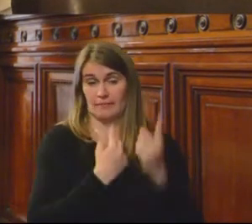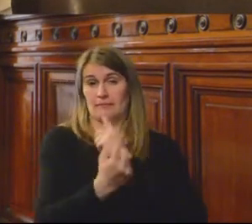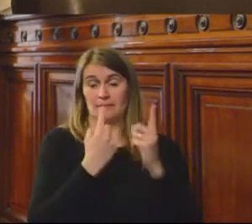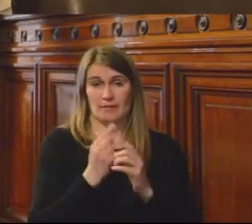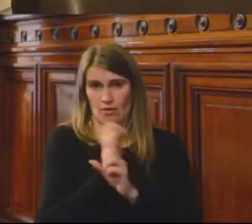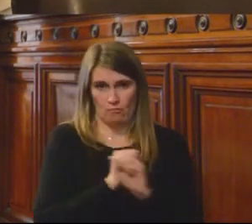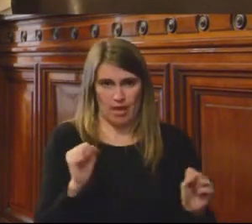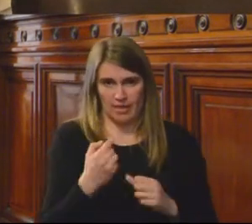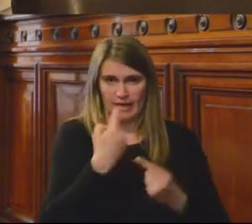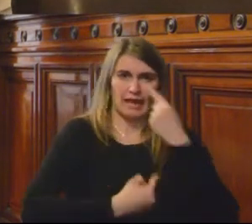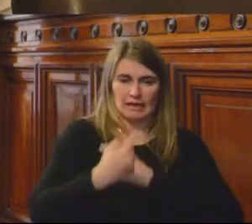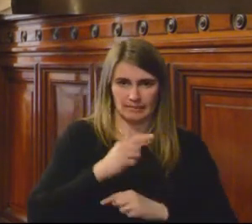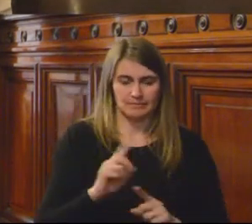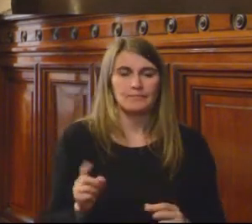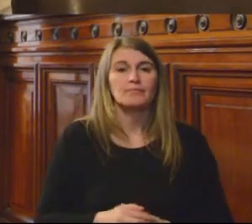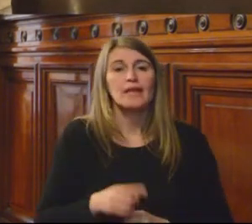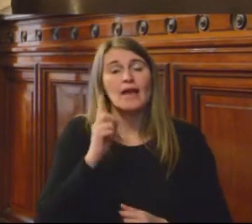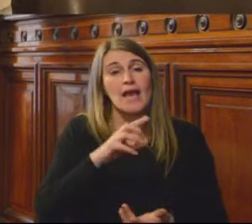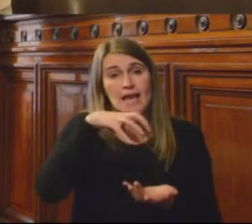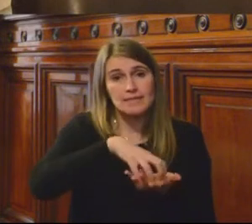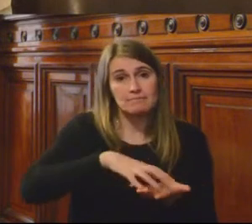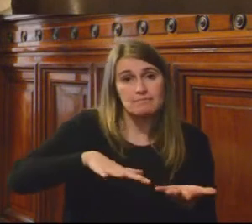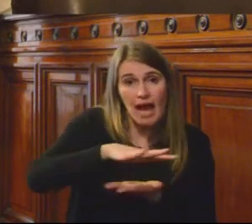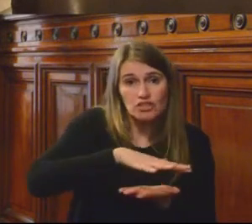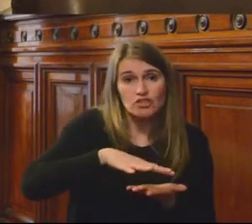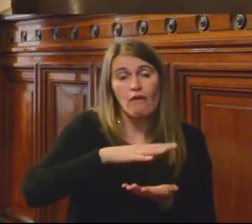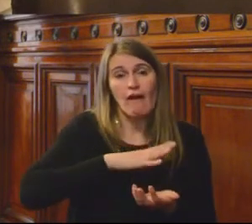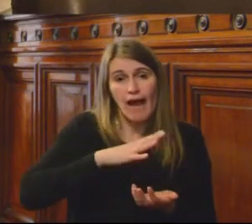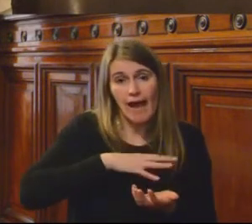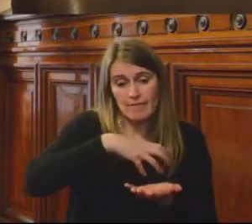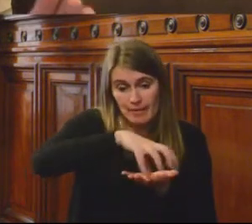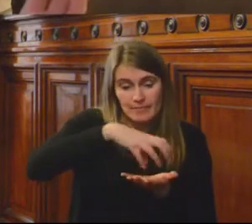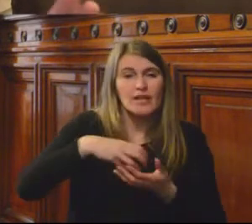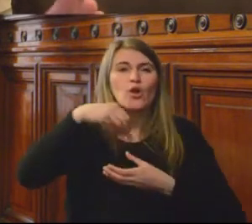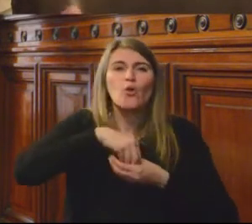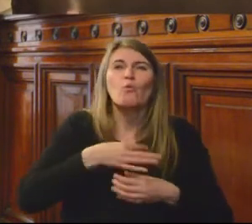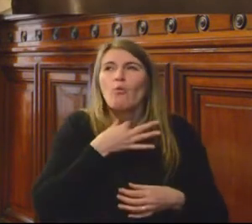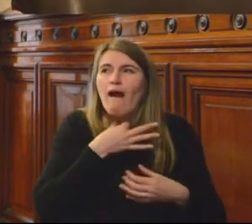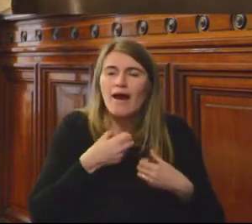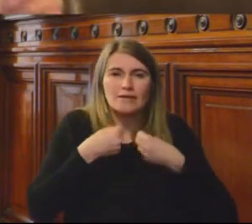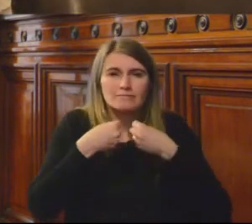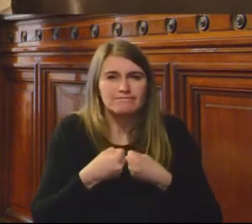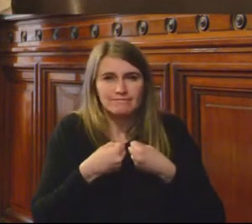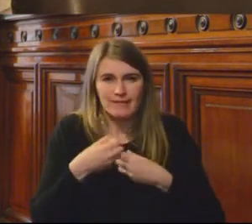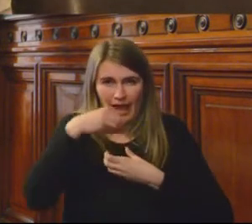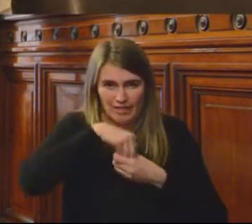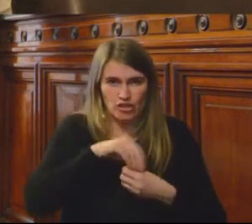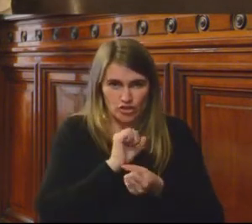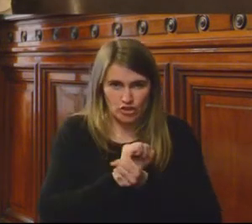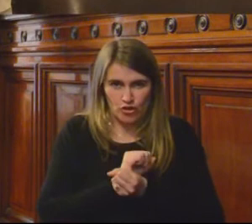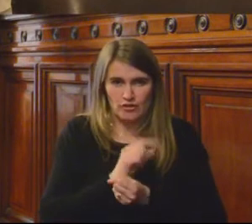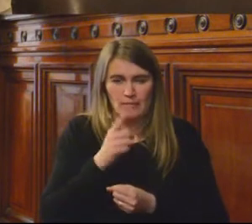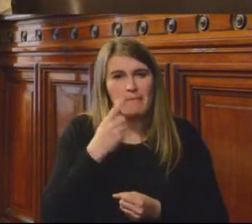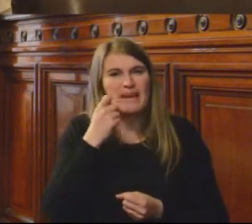nos hablaban del tema del espacio que está disponible en los centros penitenciarios y los centros de detención preventiva. ¿Qué es lo que